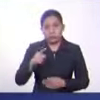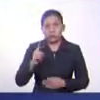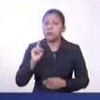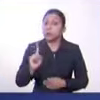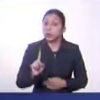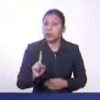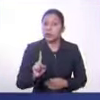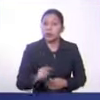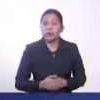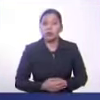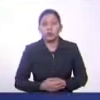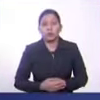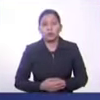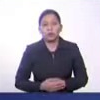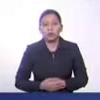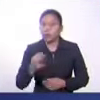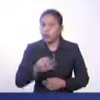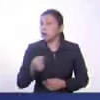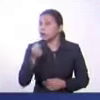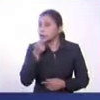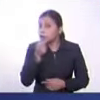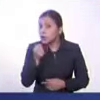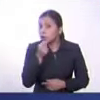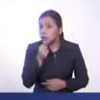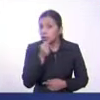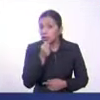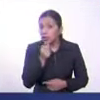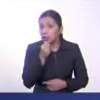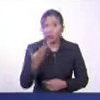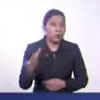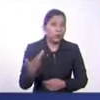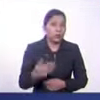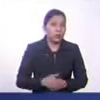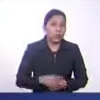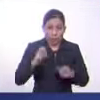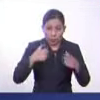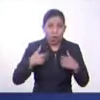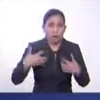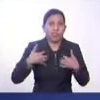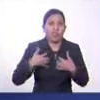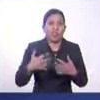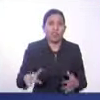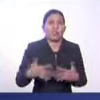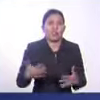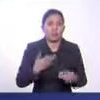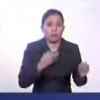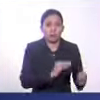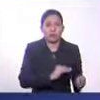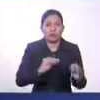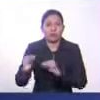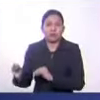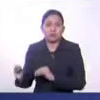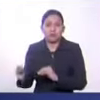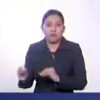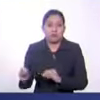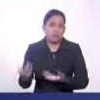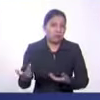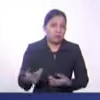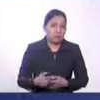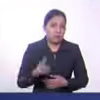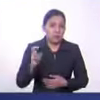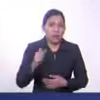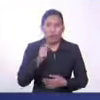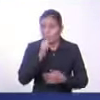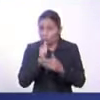es estar informado, ¿verdad?, de las situaciones que podemos vivir en un proceso migratorio, ya sea irregular,